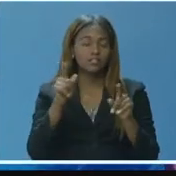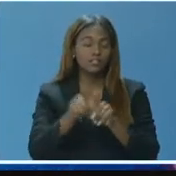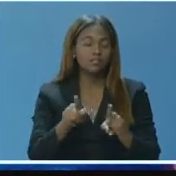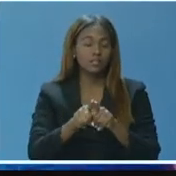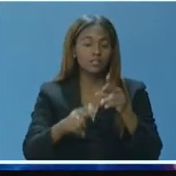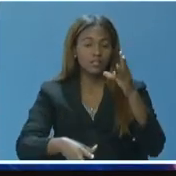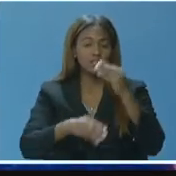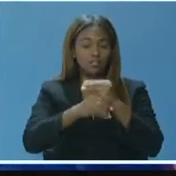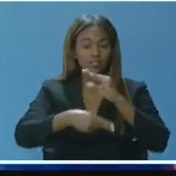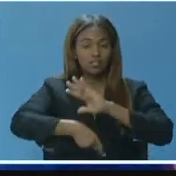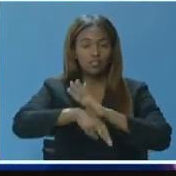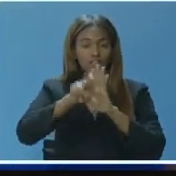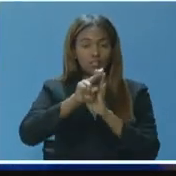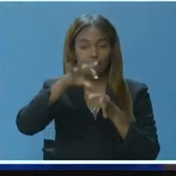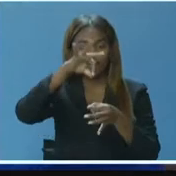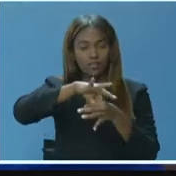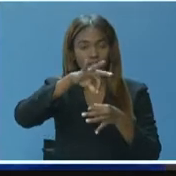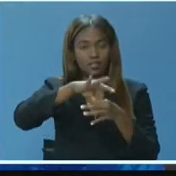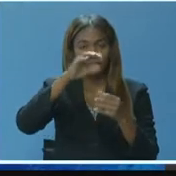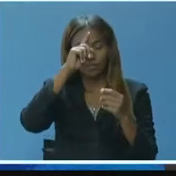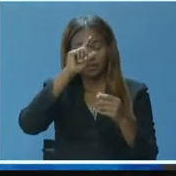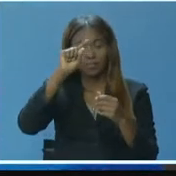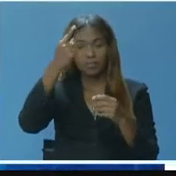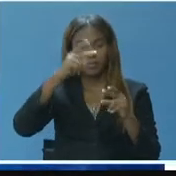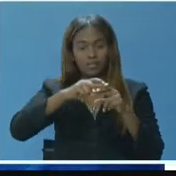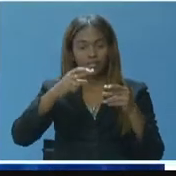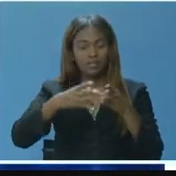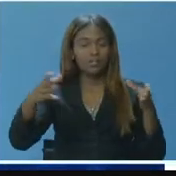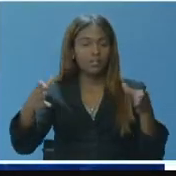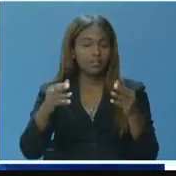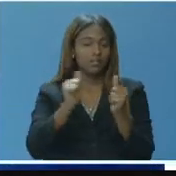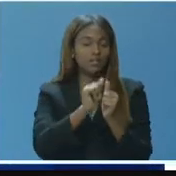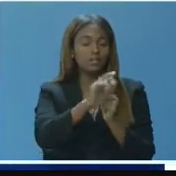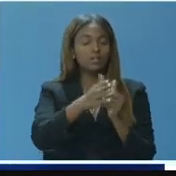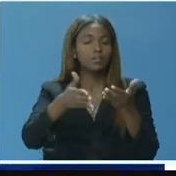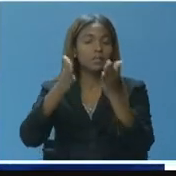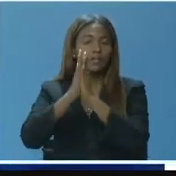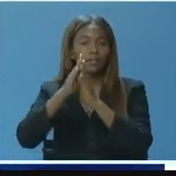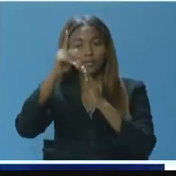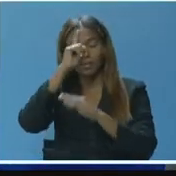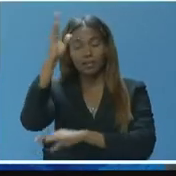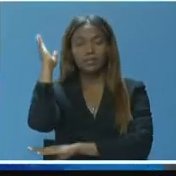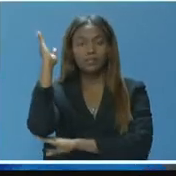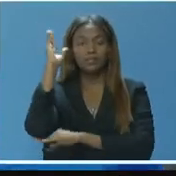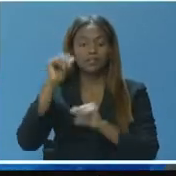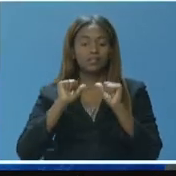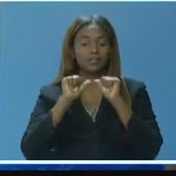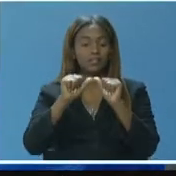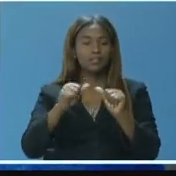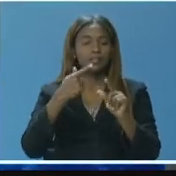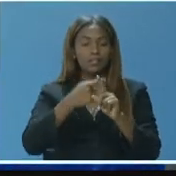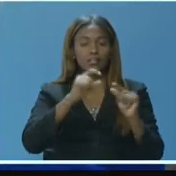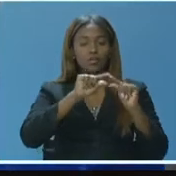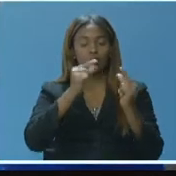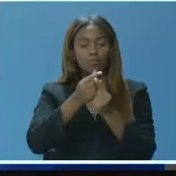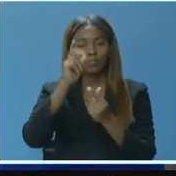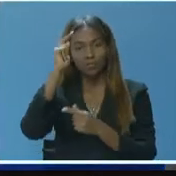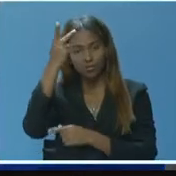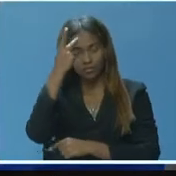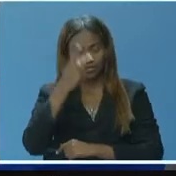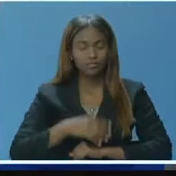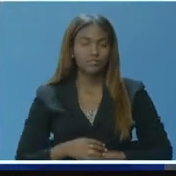agregó la reforma electoral en el primer encuentro, a solicitud del Foro Permanente de Partidos